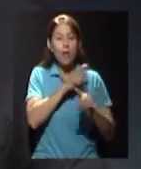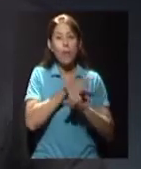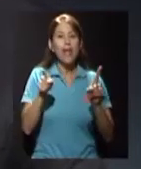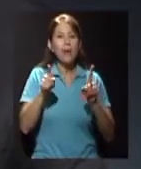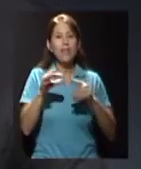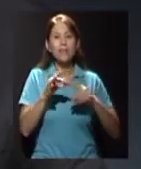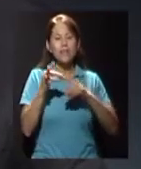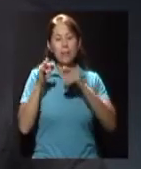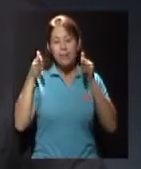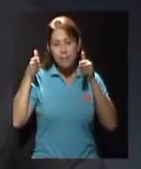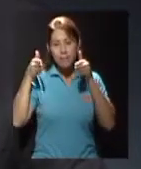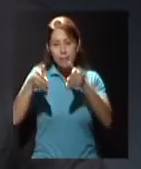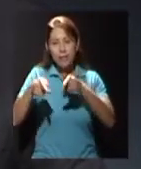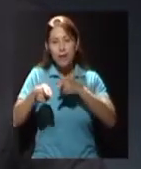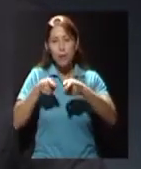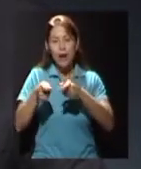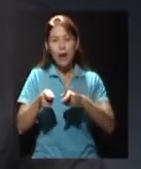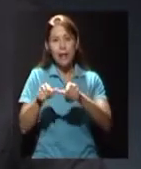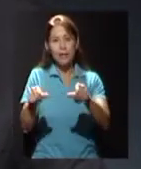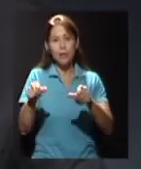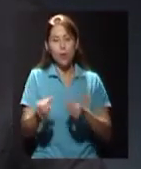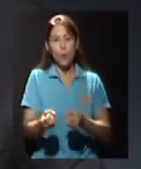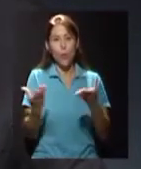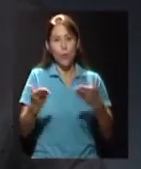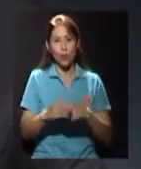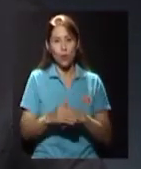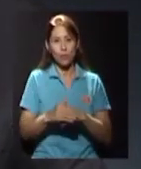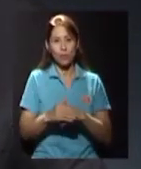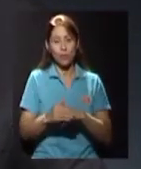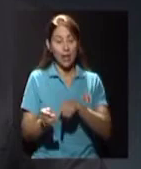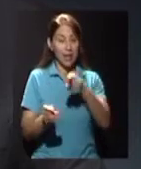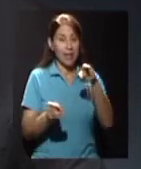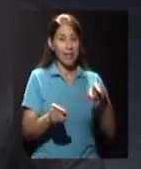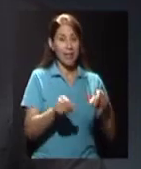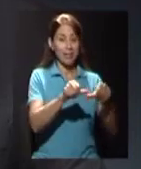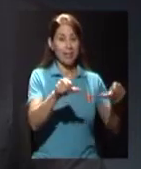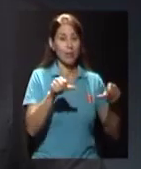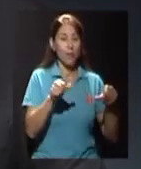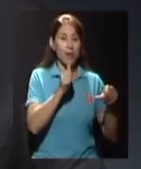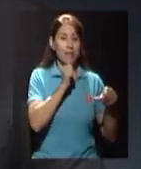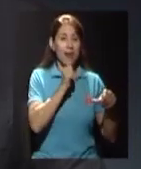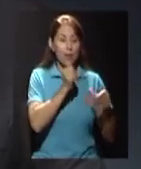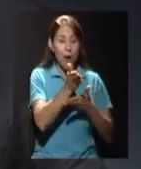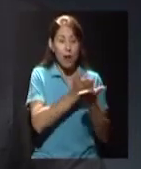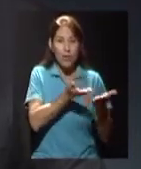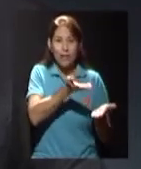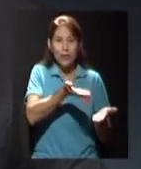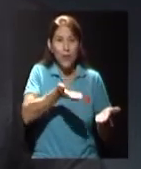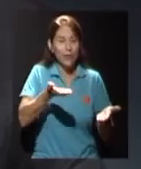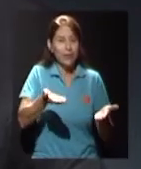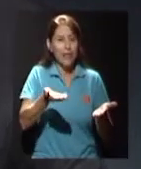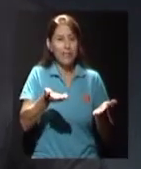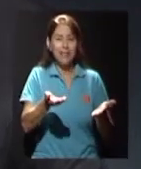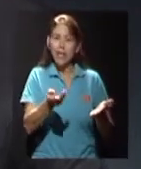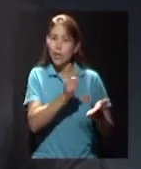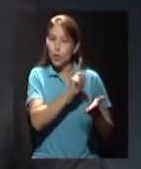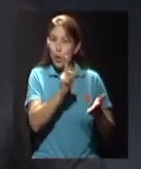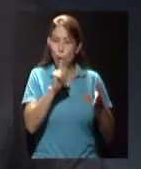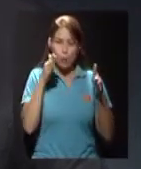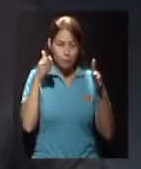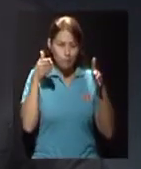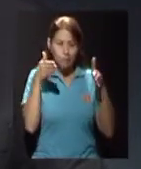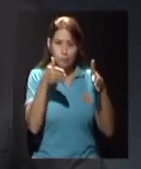partes del sector privado que quedaban fuera del apropiado abordaje del